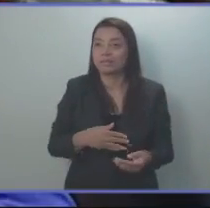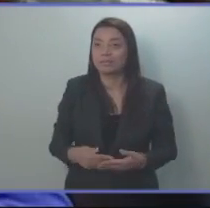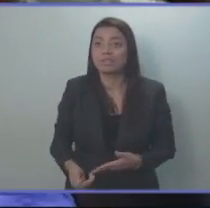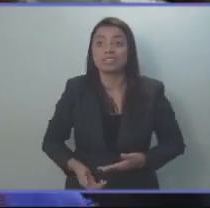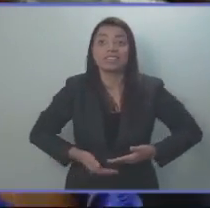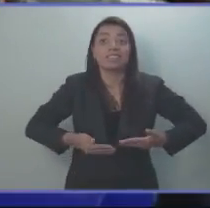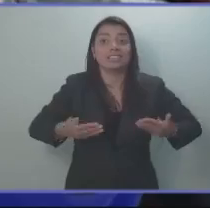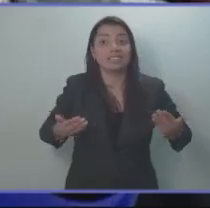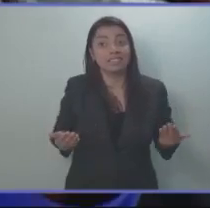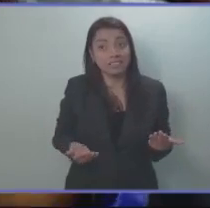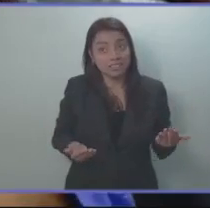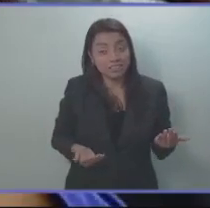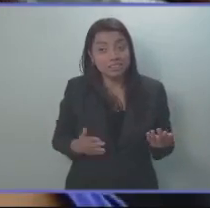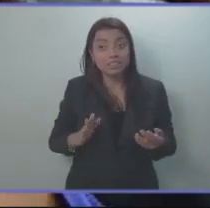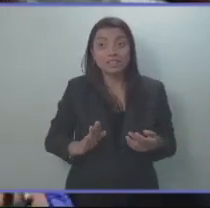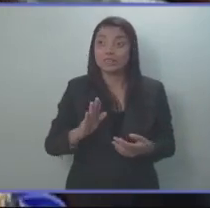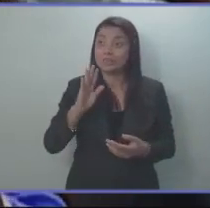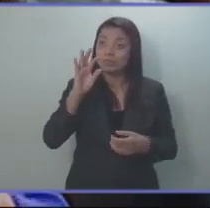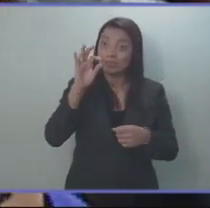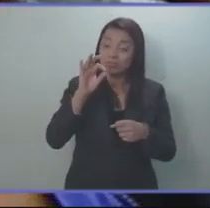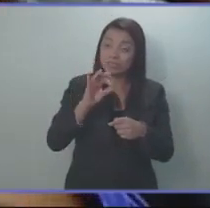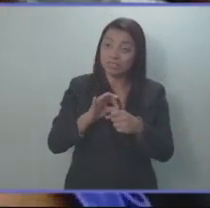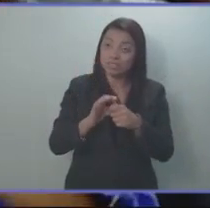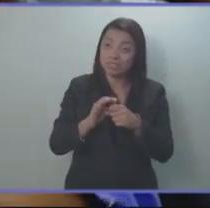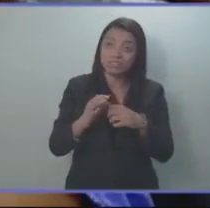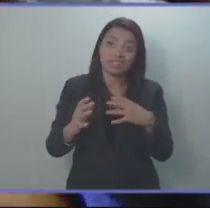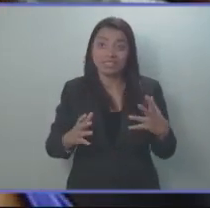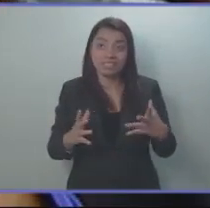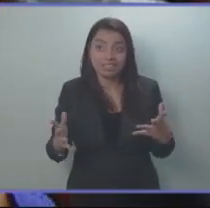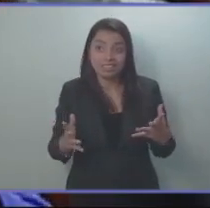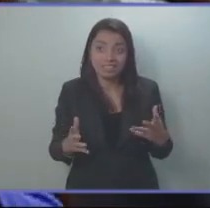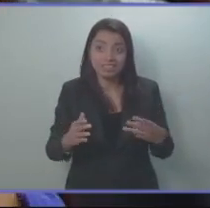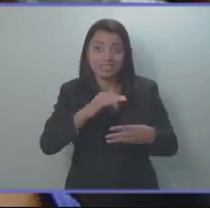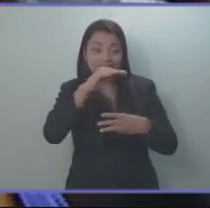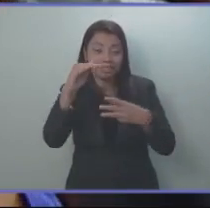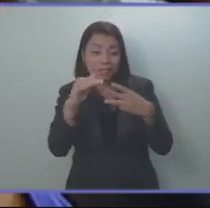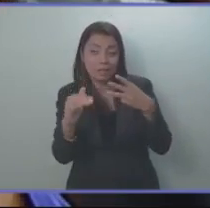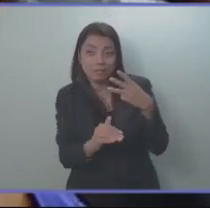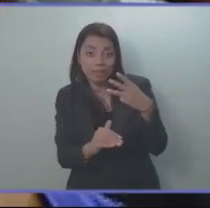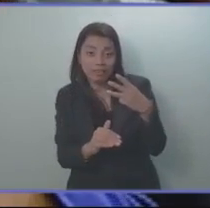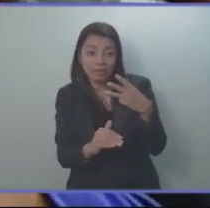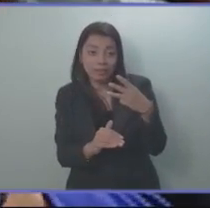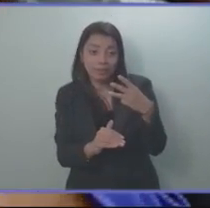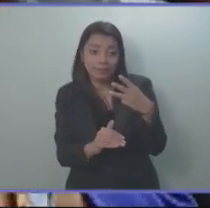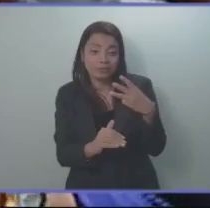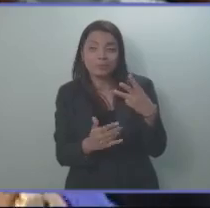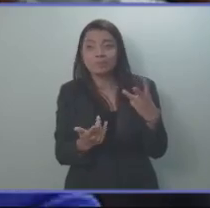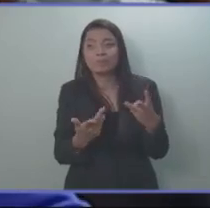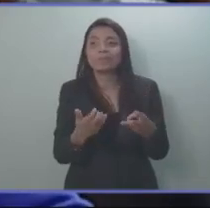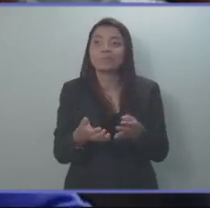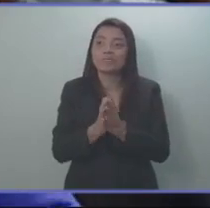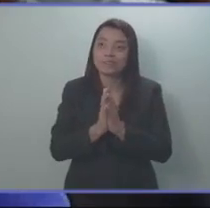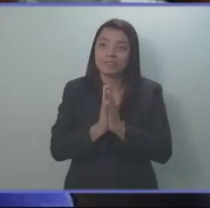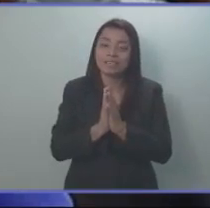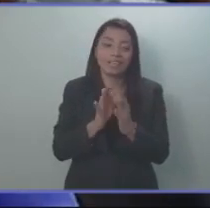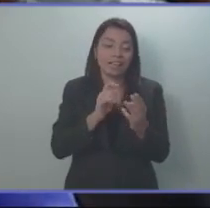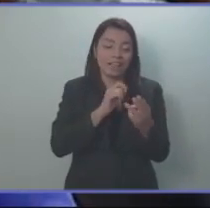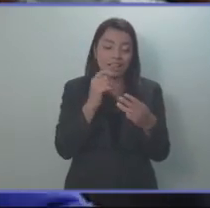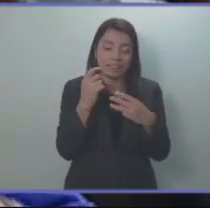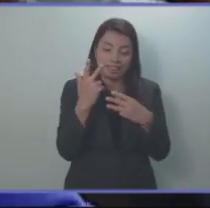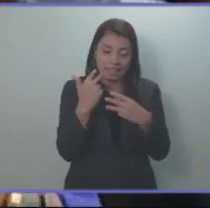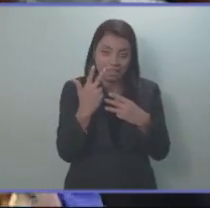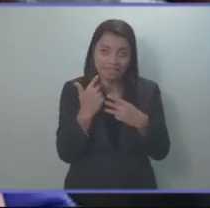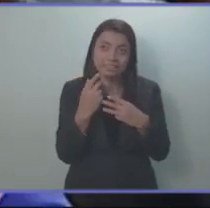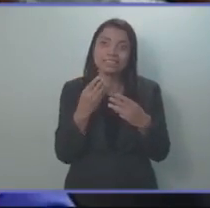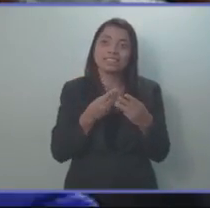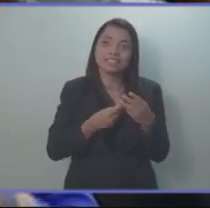Entonces, como ya se votó que fuesen así en medio de todas las piezas, solicito que la 13